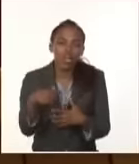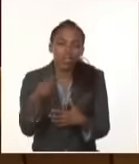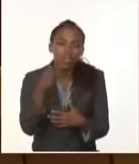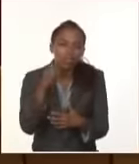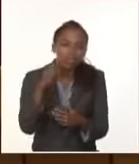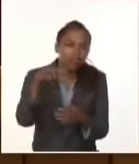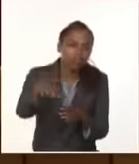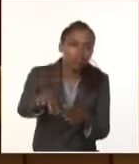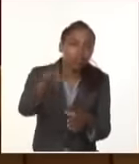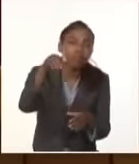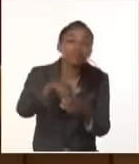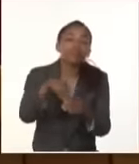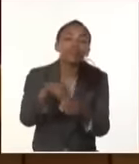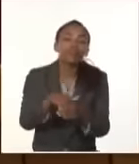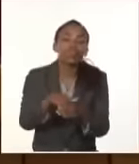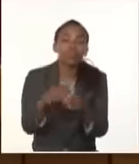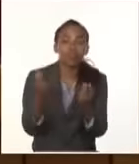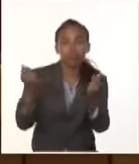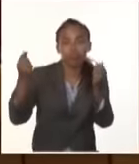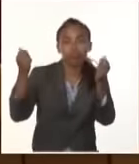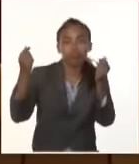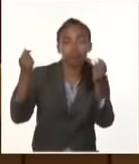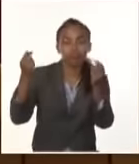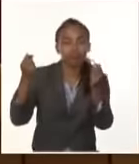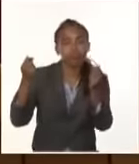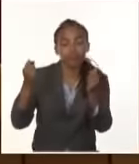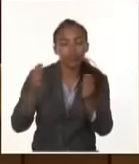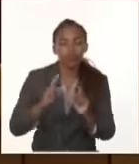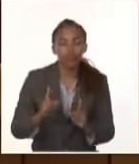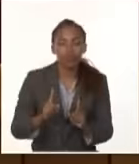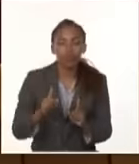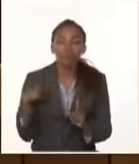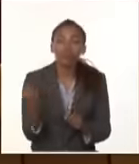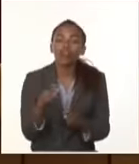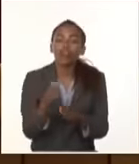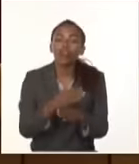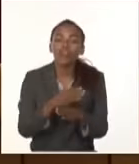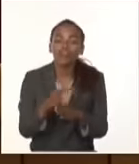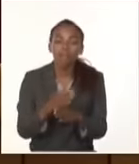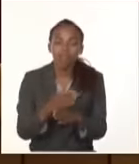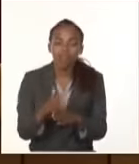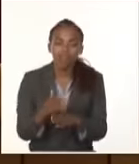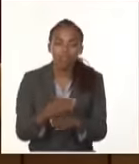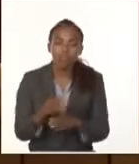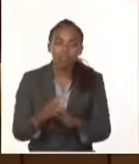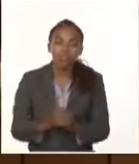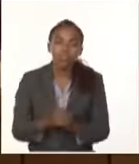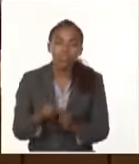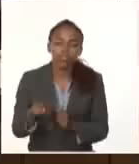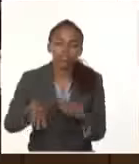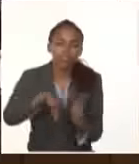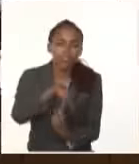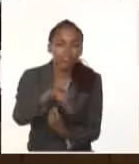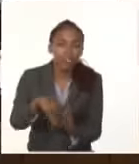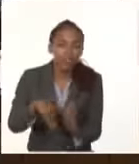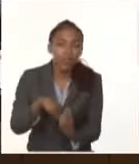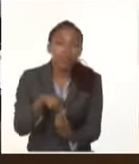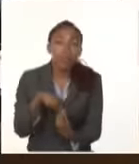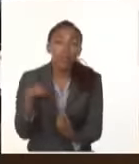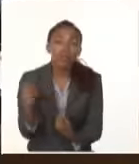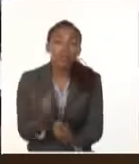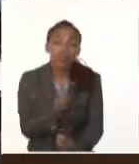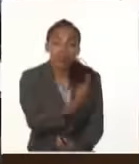recaudar y en lugar de proponer cambios reales a los grandes problemas de su país, cada cual trata de vencer